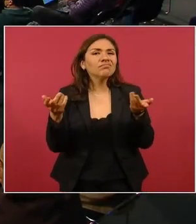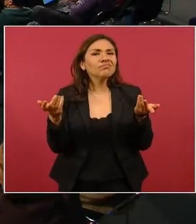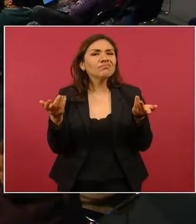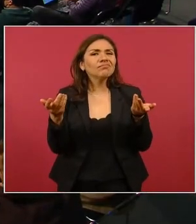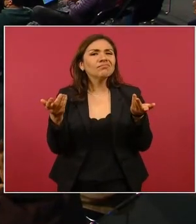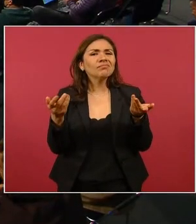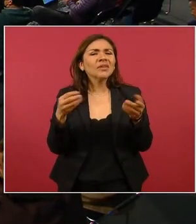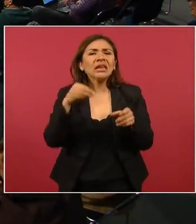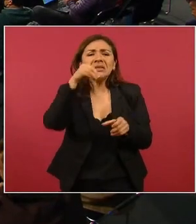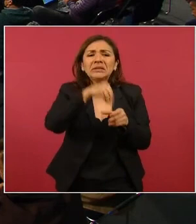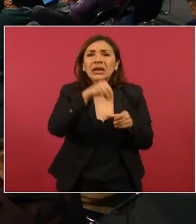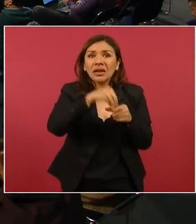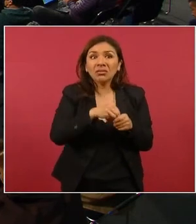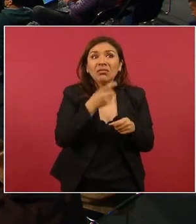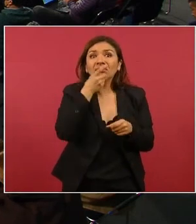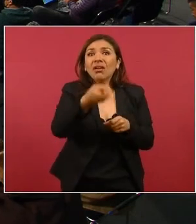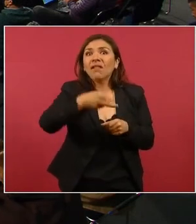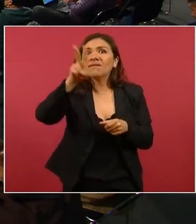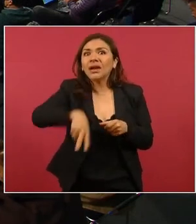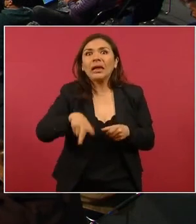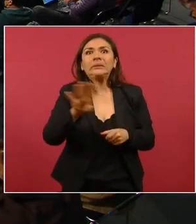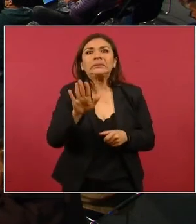a ocultar la verdad.